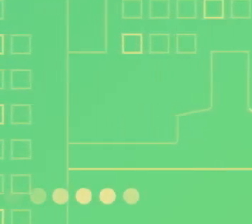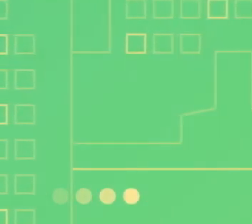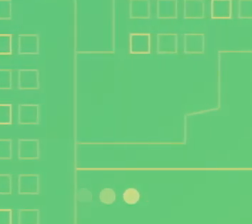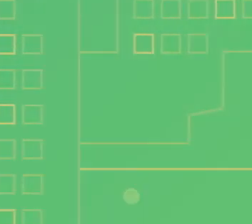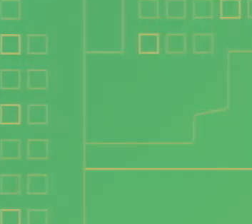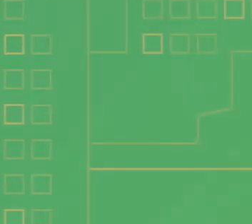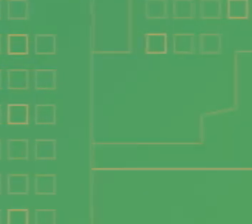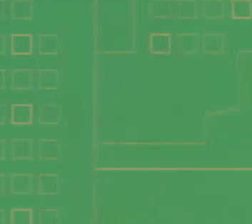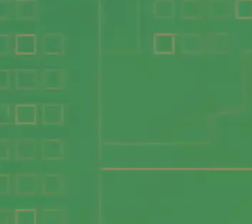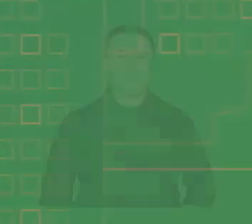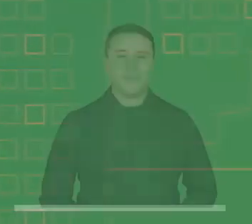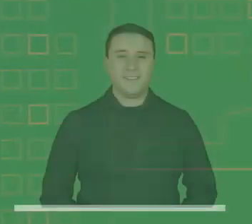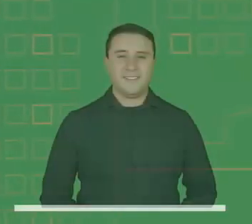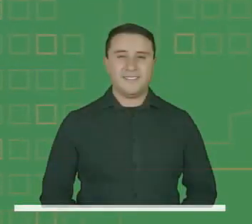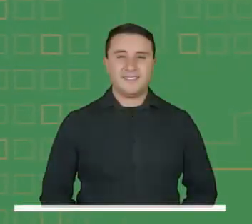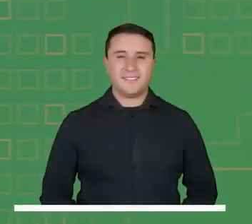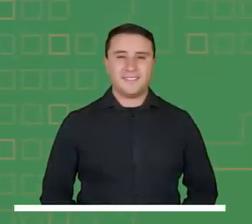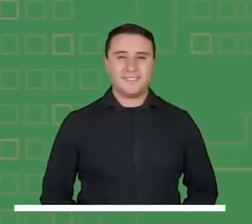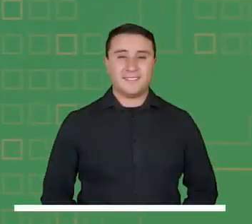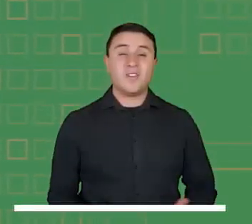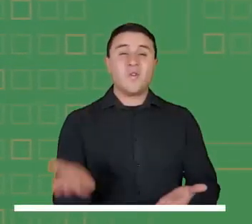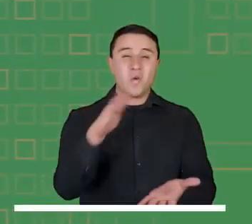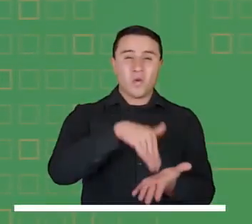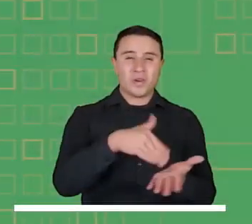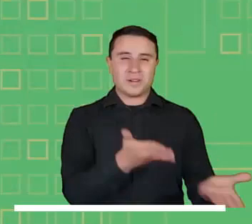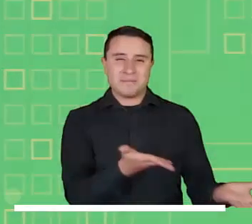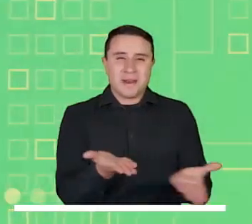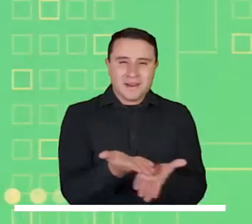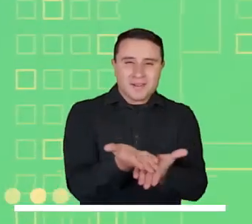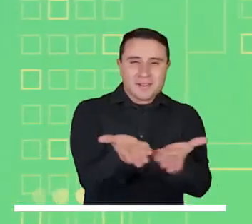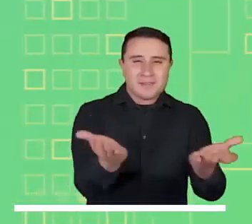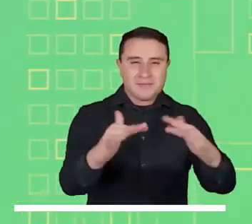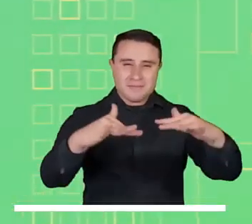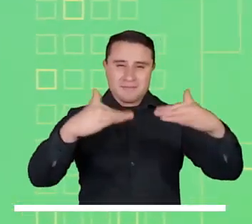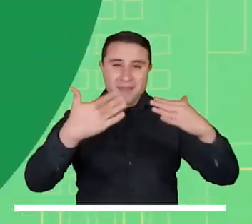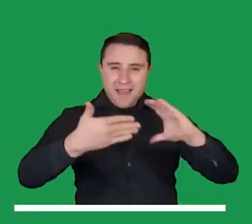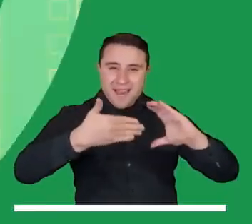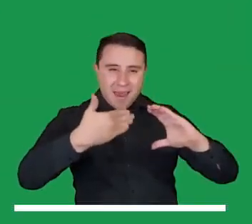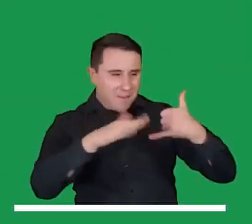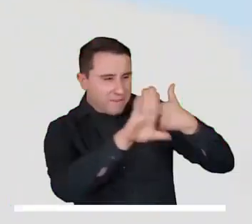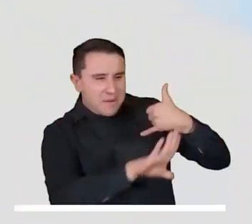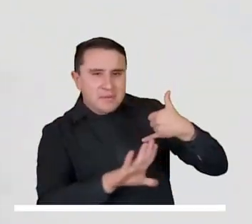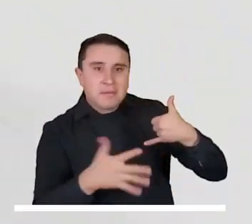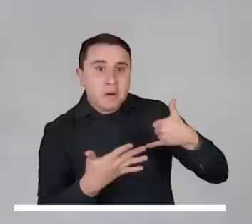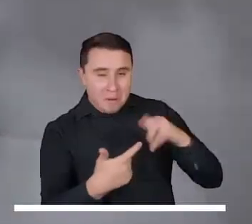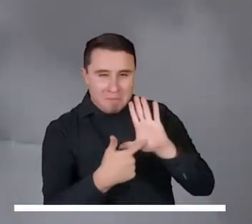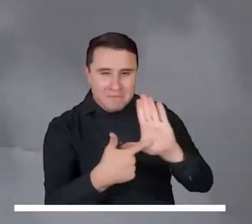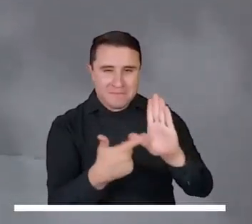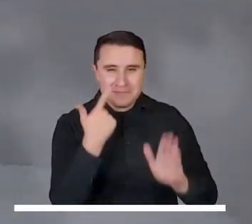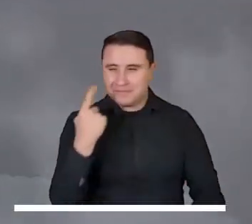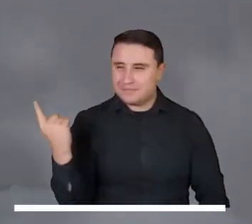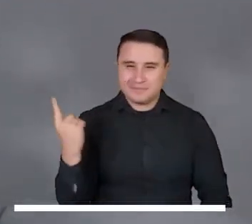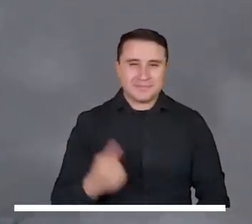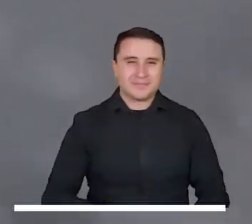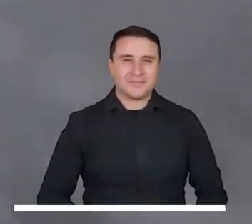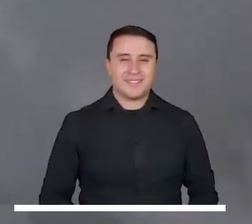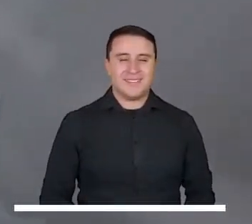De nuevo les damos la bienvenida a este recorrido meteorológico en el que conoceremos el pronóstico de la noche en cada una de las regiones del